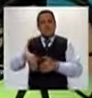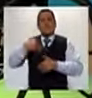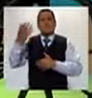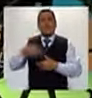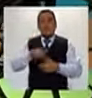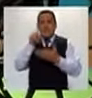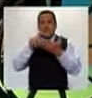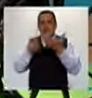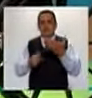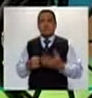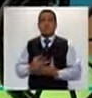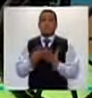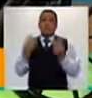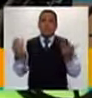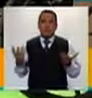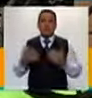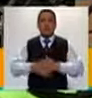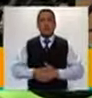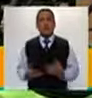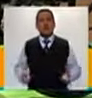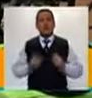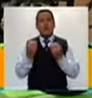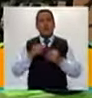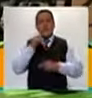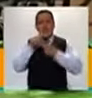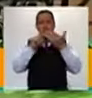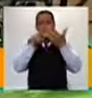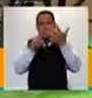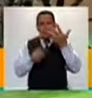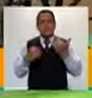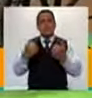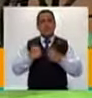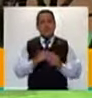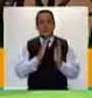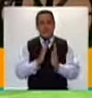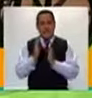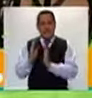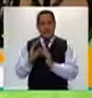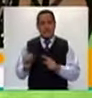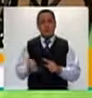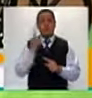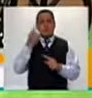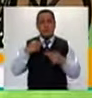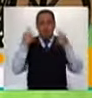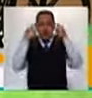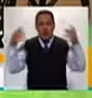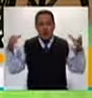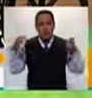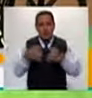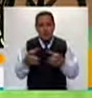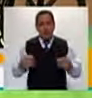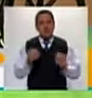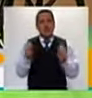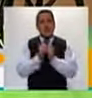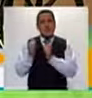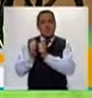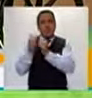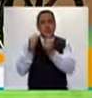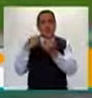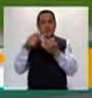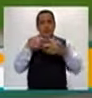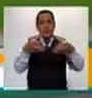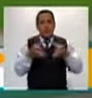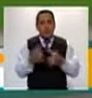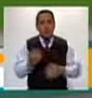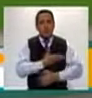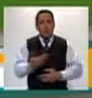son muchos porque el censo tiene una serie de etapas no la primera fue una etapa de concertación de articulación entre las entidades